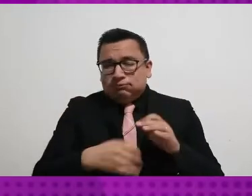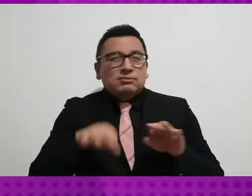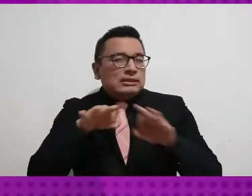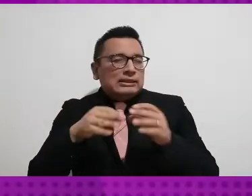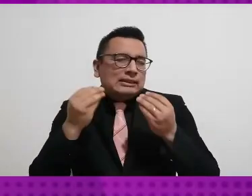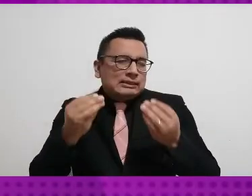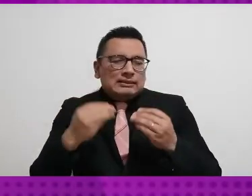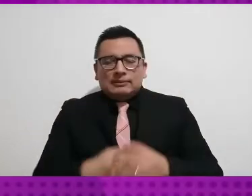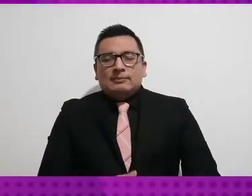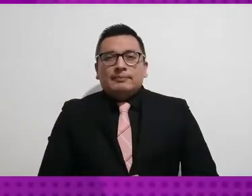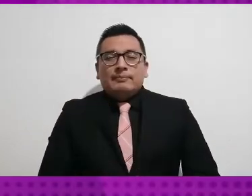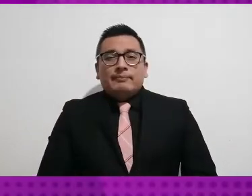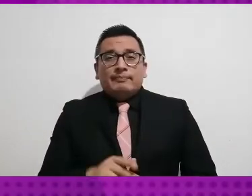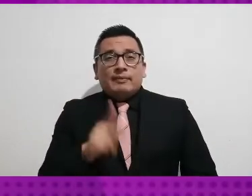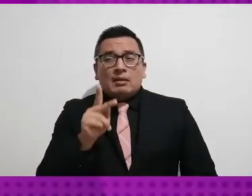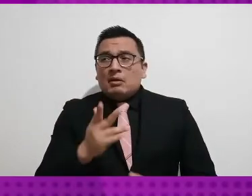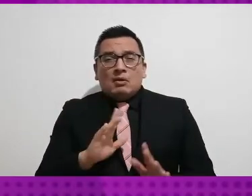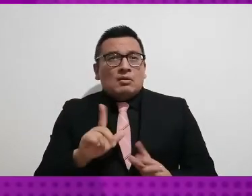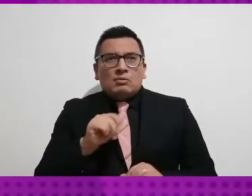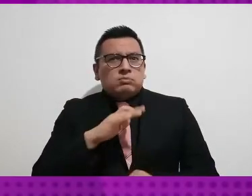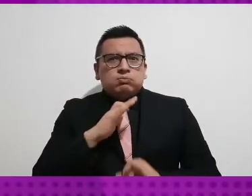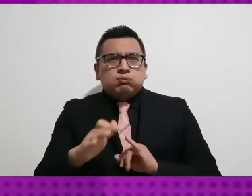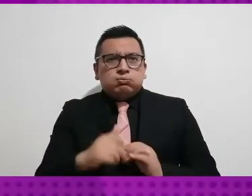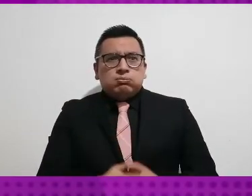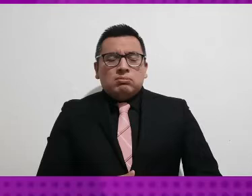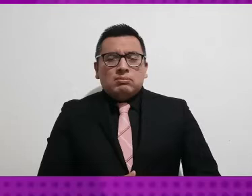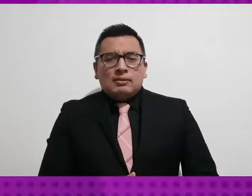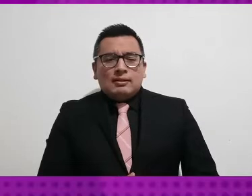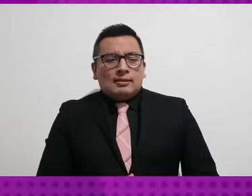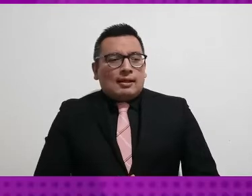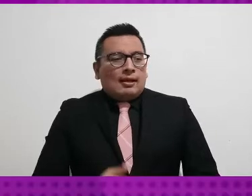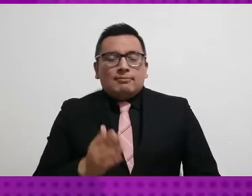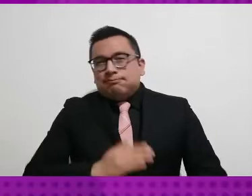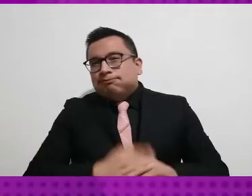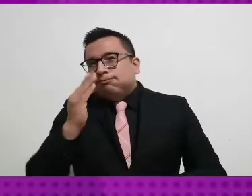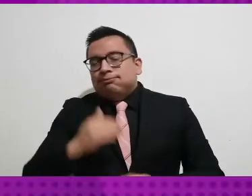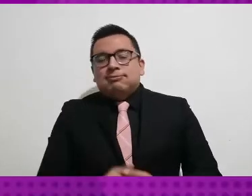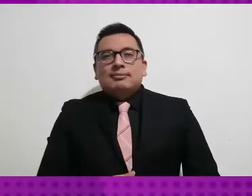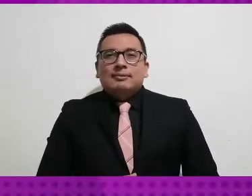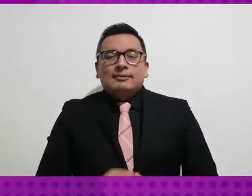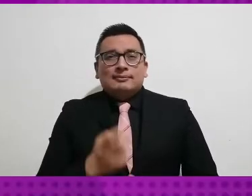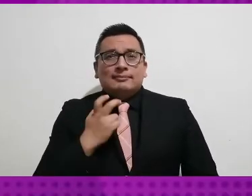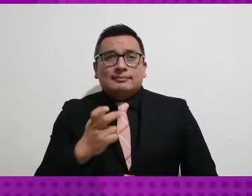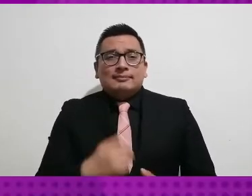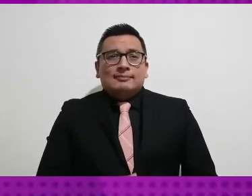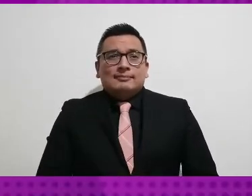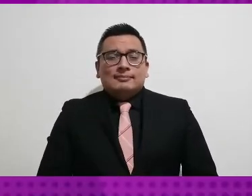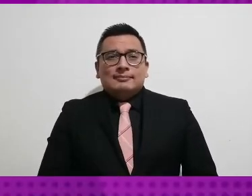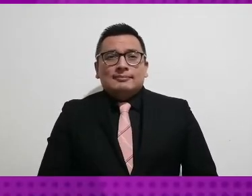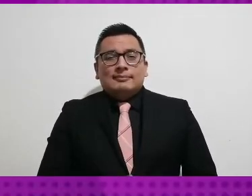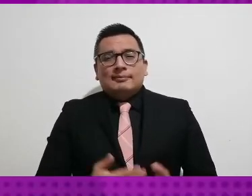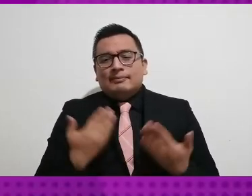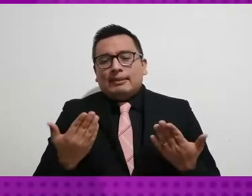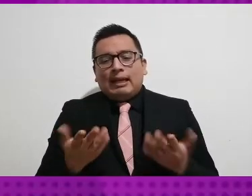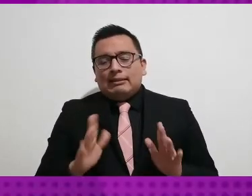mucho trabajar, pero pues al final de cuentas, pues como uno siembra lo que cosecha y ese trabajo y ese esfuerzo duro,